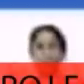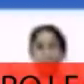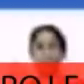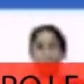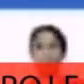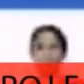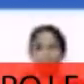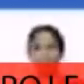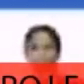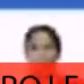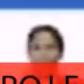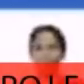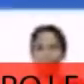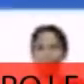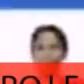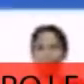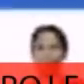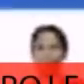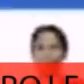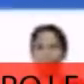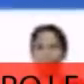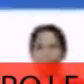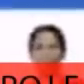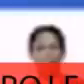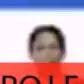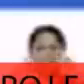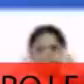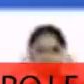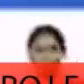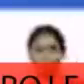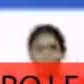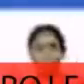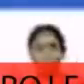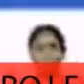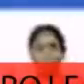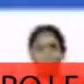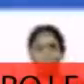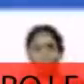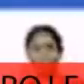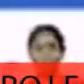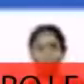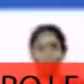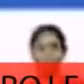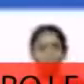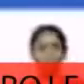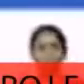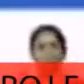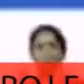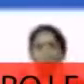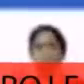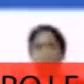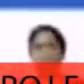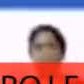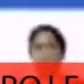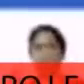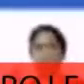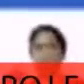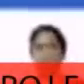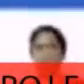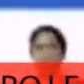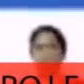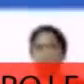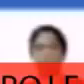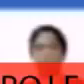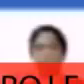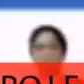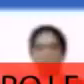un diputado, Luis Parra, como presidente. El asunto es que el gobierno, en su avanzar, ya toma formalmente la decisión de